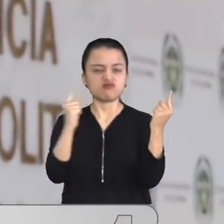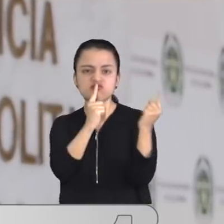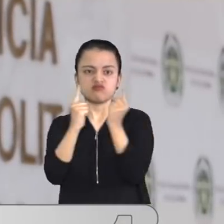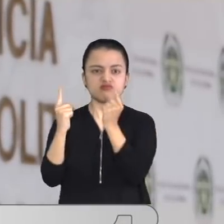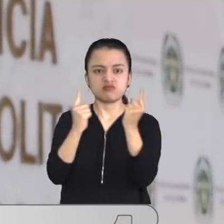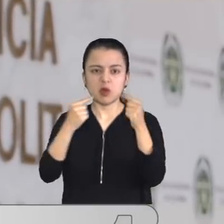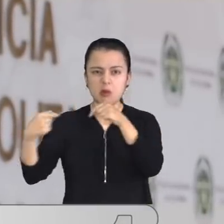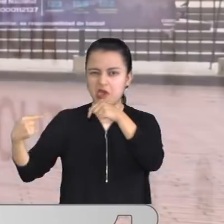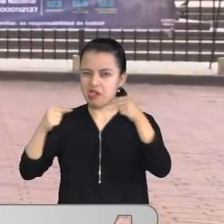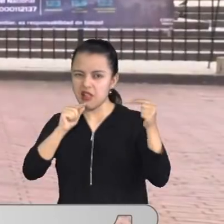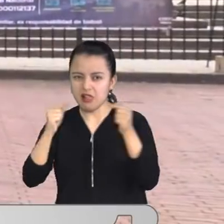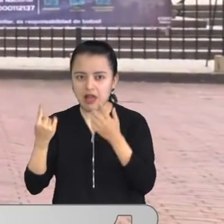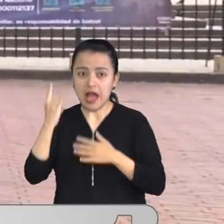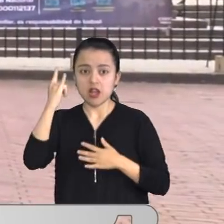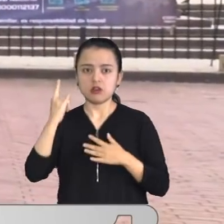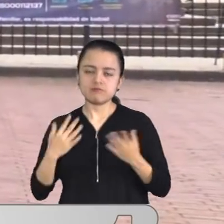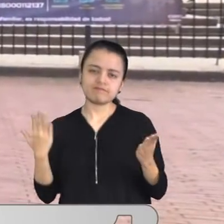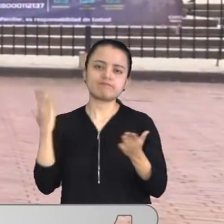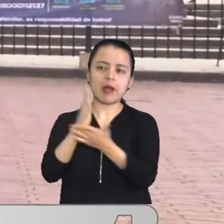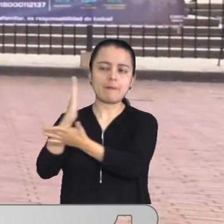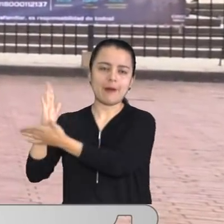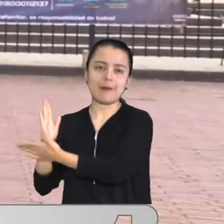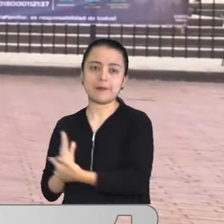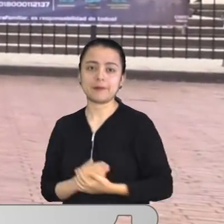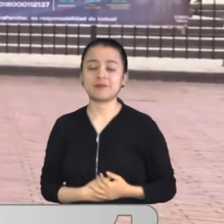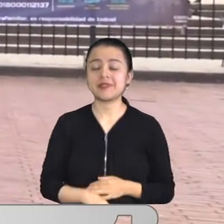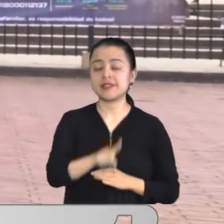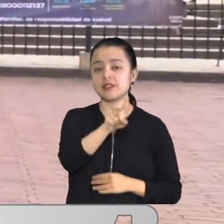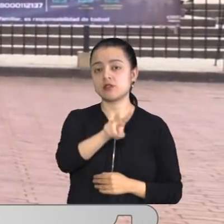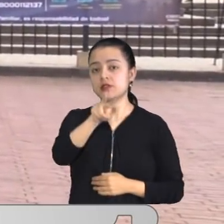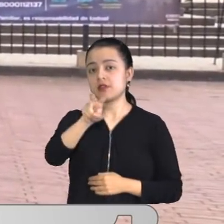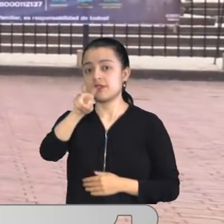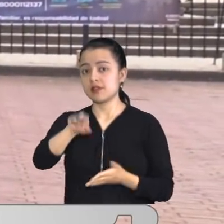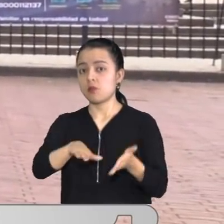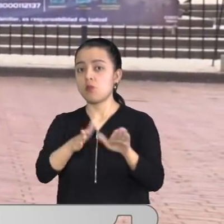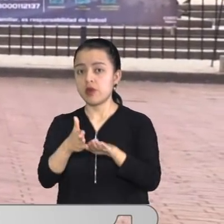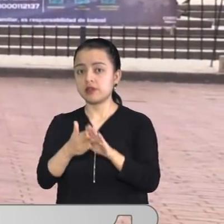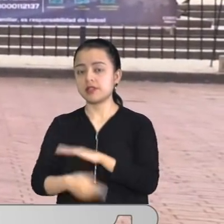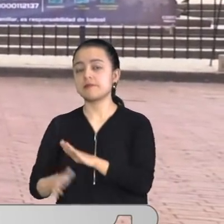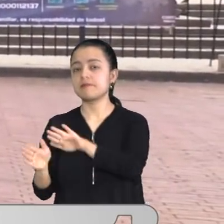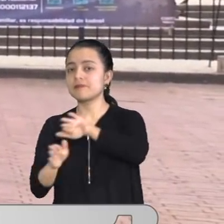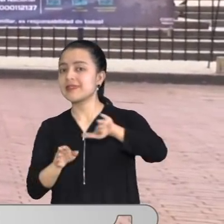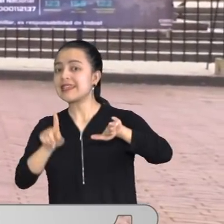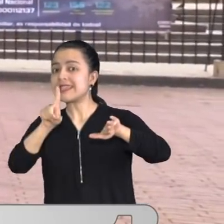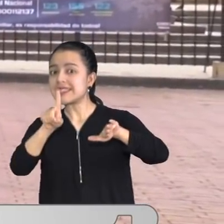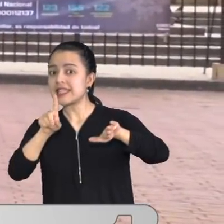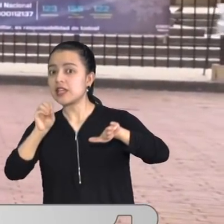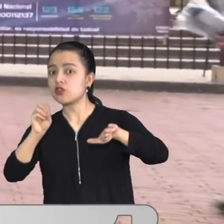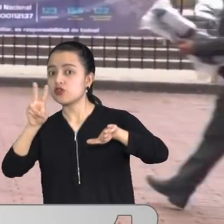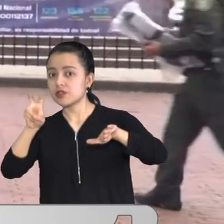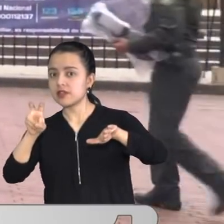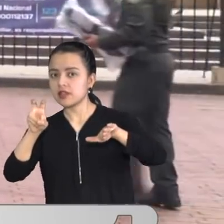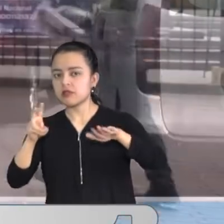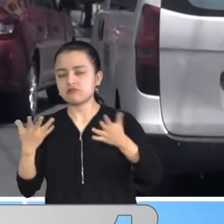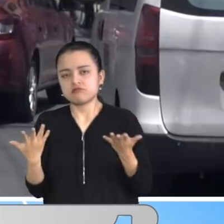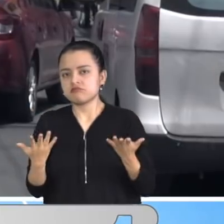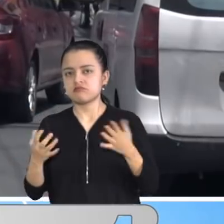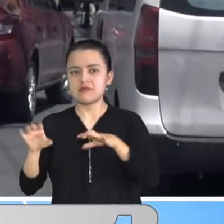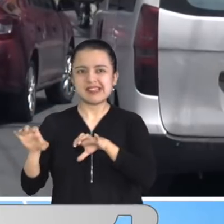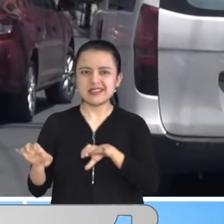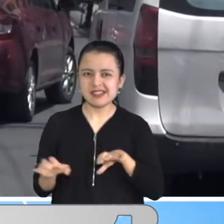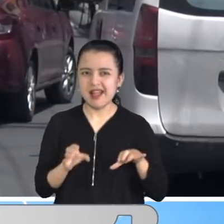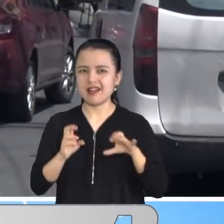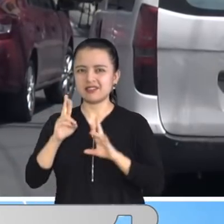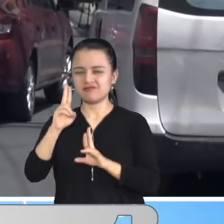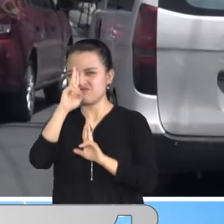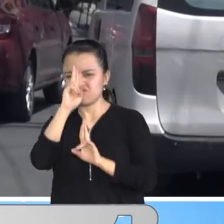ciudadanos. De 177 muertes, 107 han sido por intolerancia. Es por eso que la fuerza